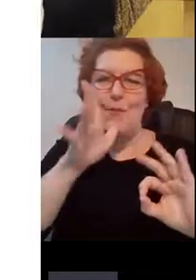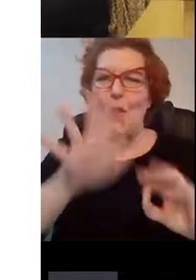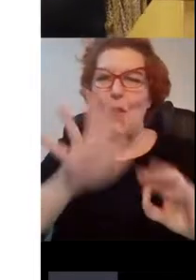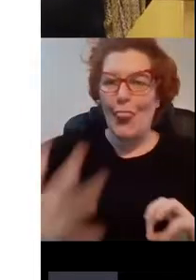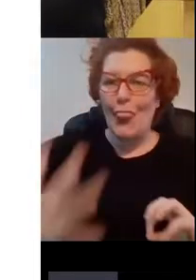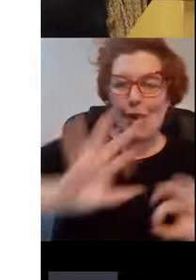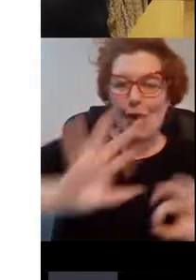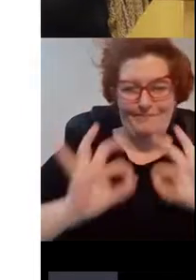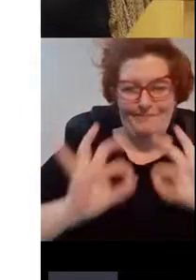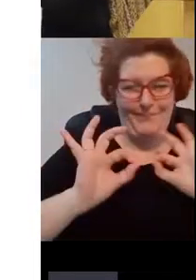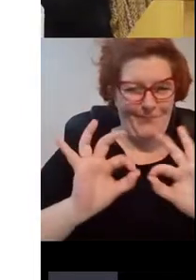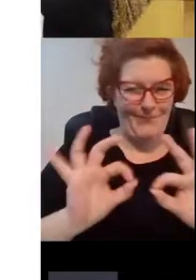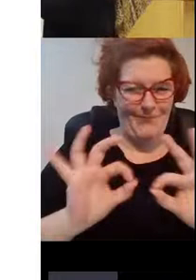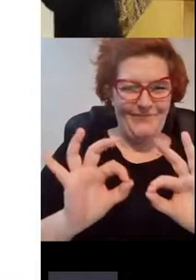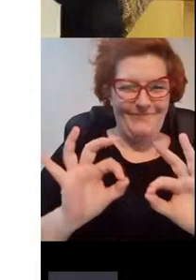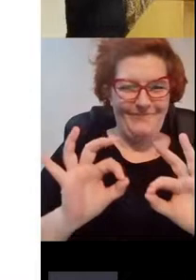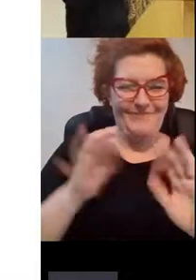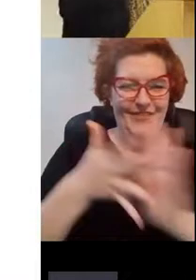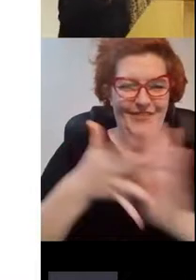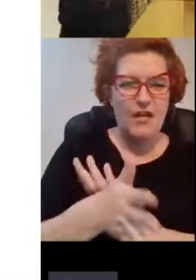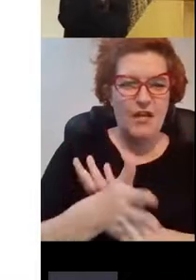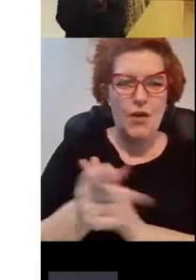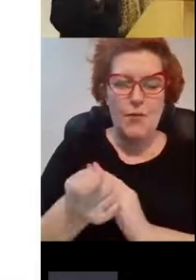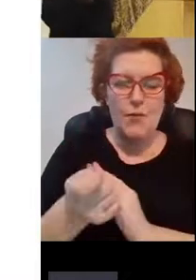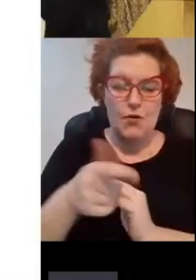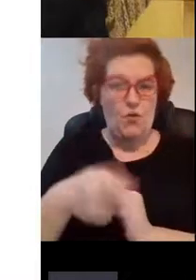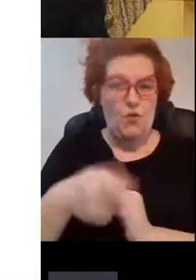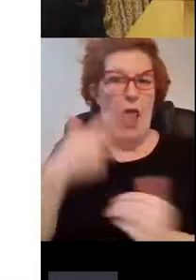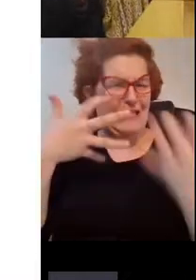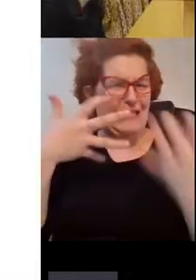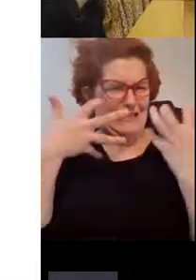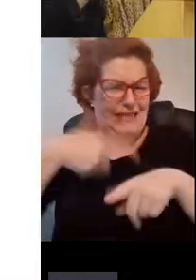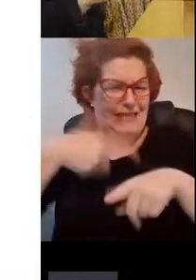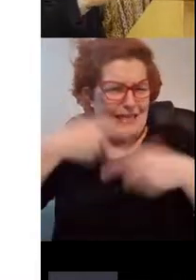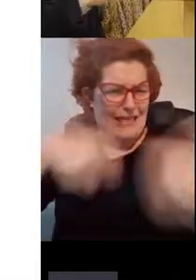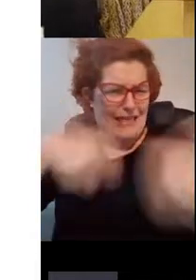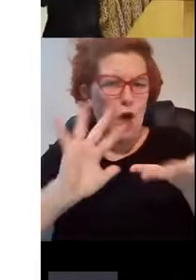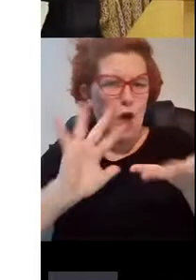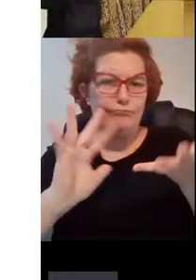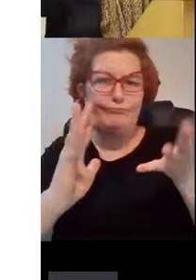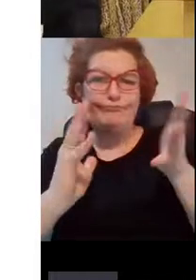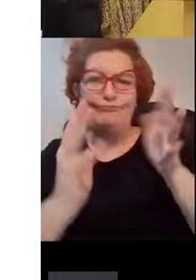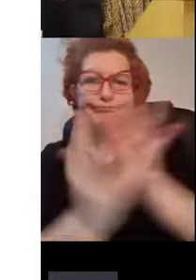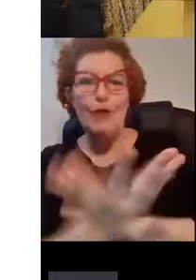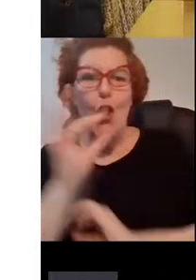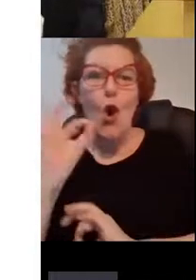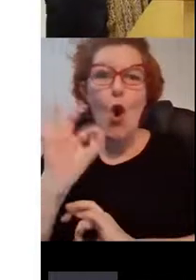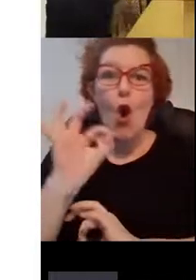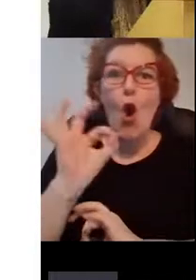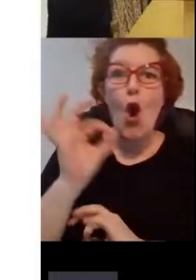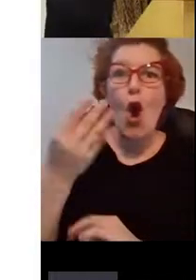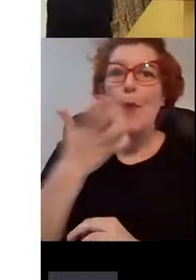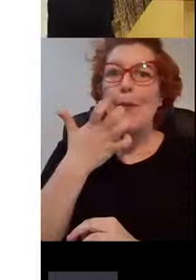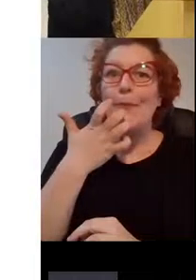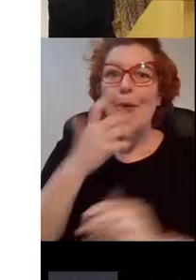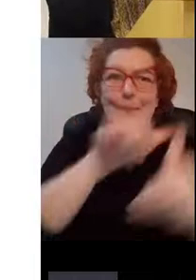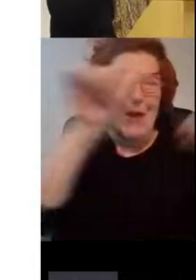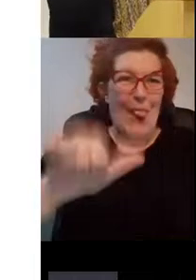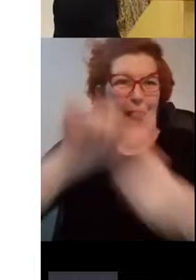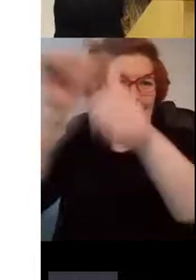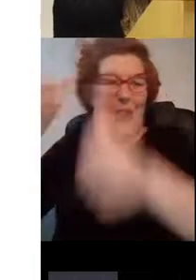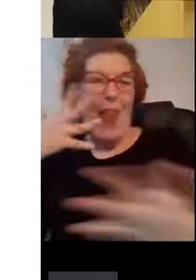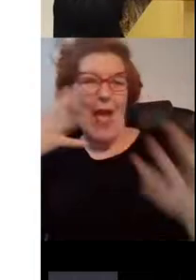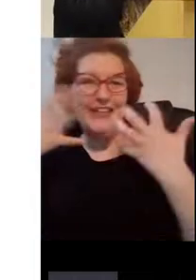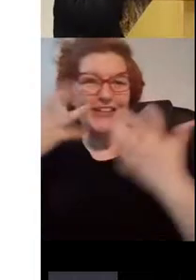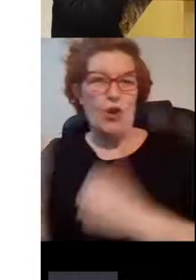común plantean transiciones estilísticas o la convivencia de dos modelos estéticos que